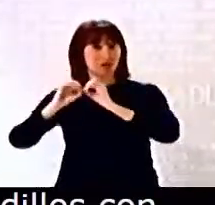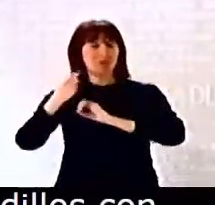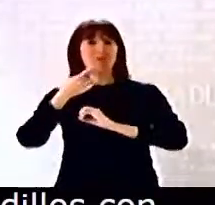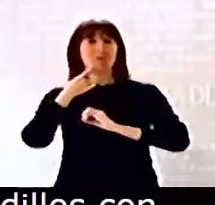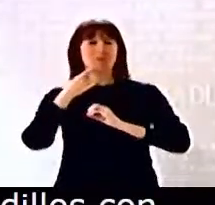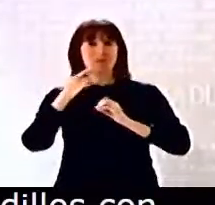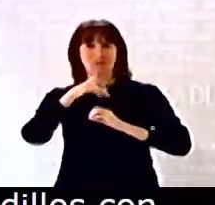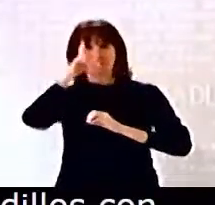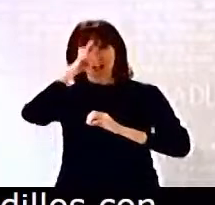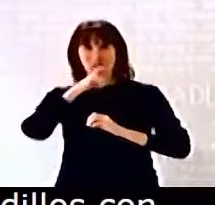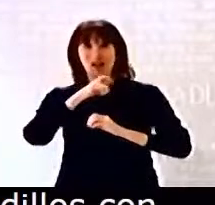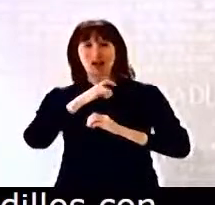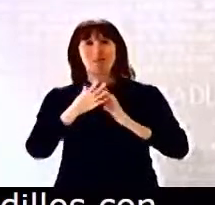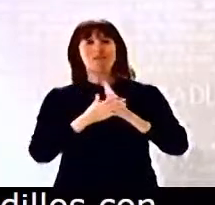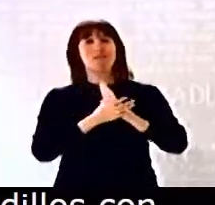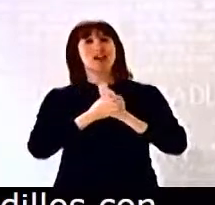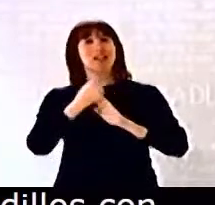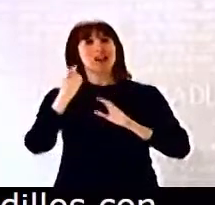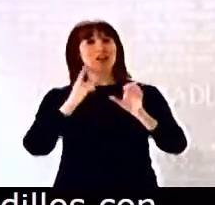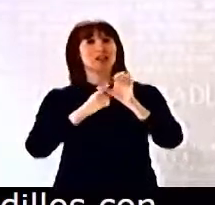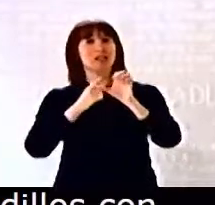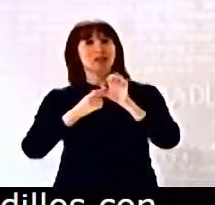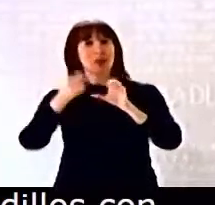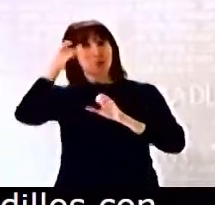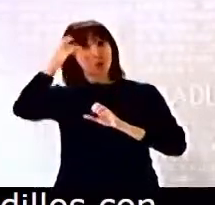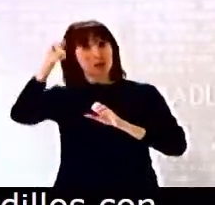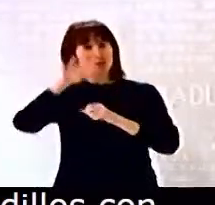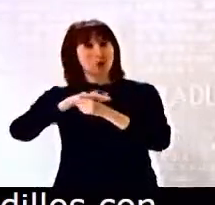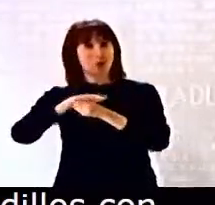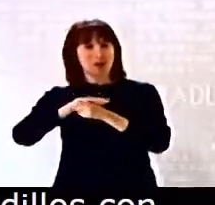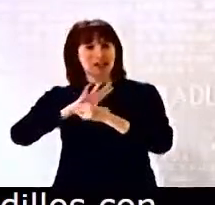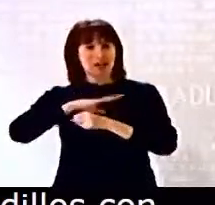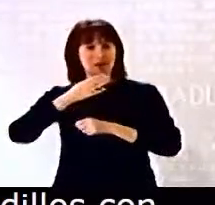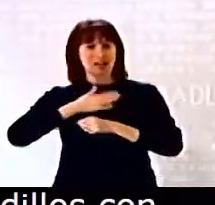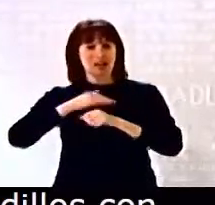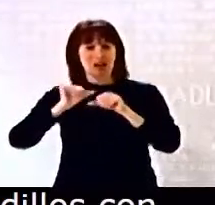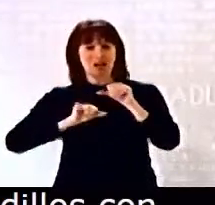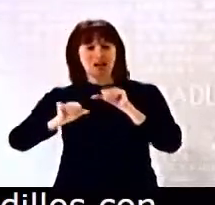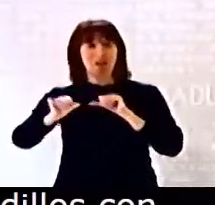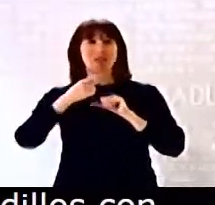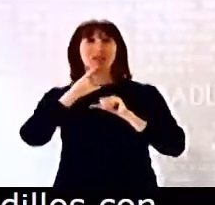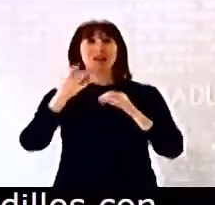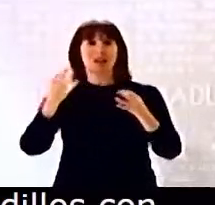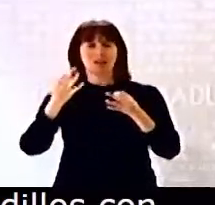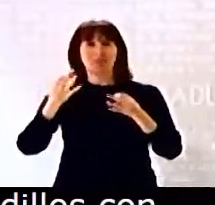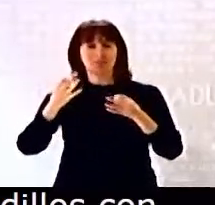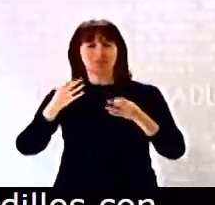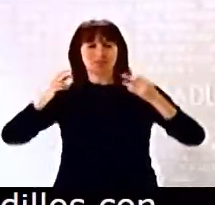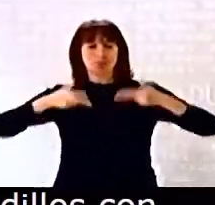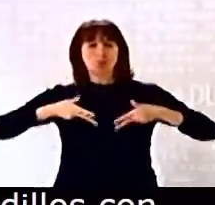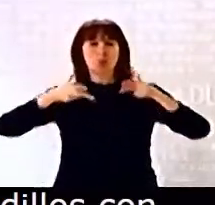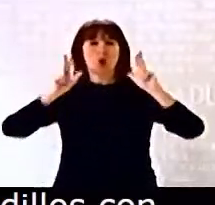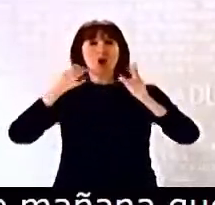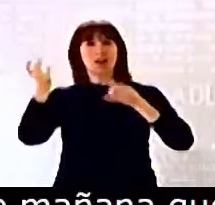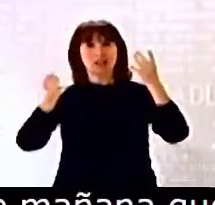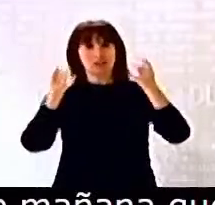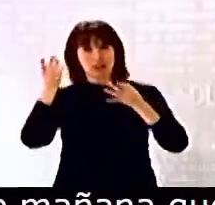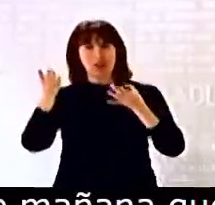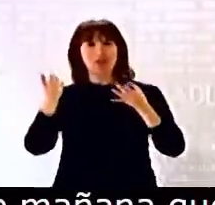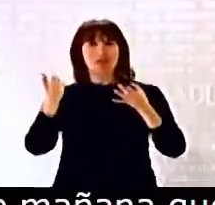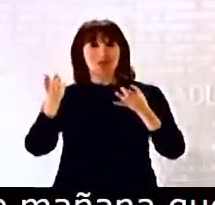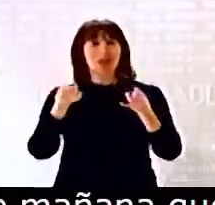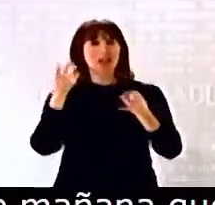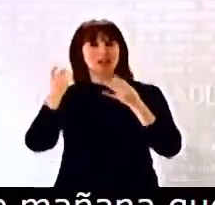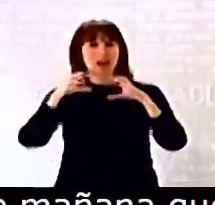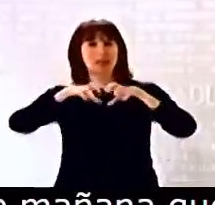Federación Extremeña de Municipios y Provincias, a partir de mañana, que pueden permitir la actividad comercial